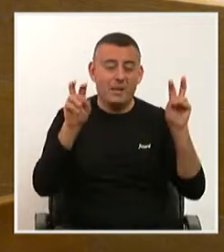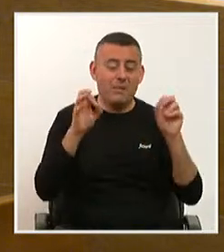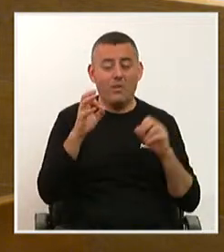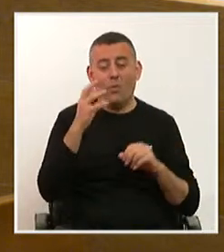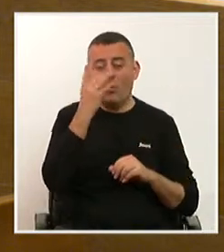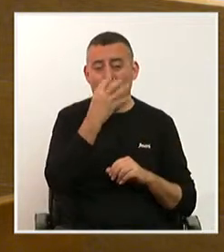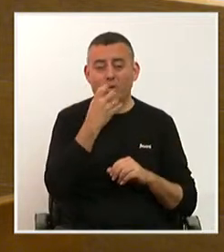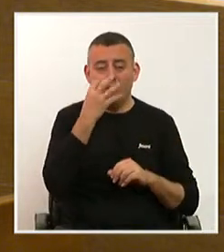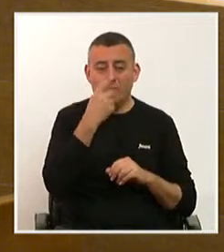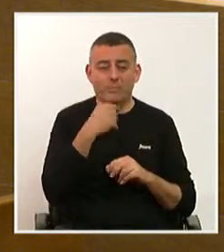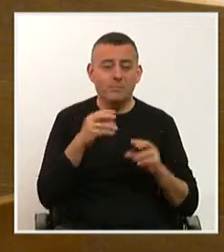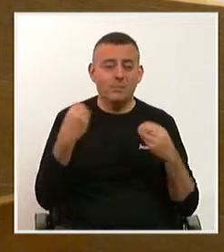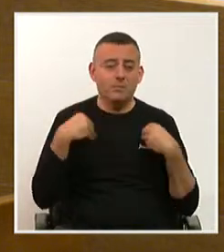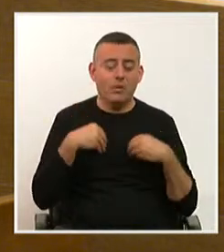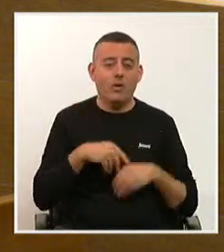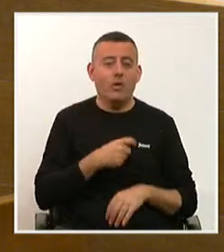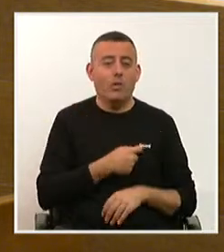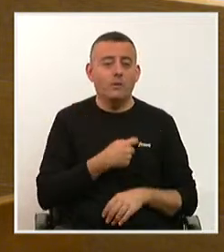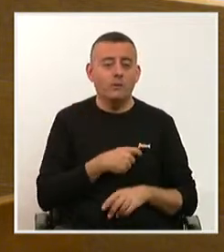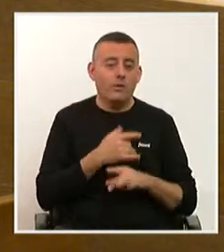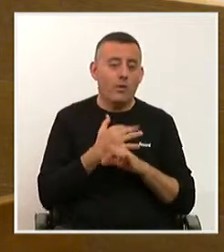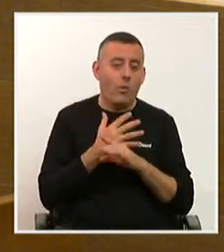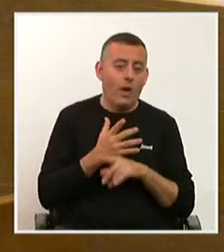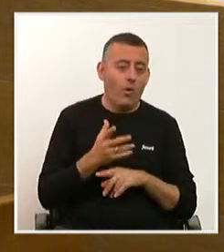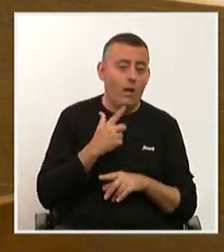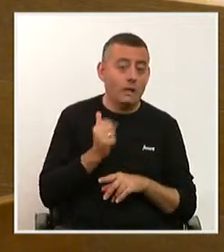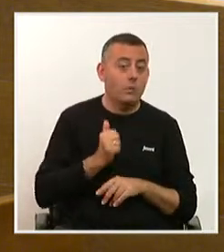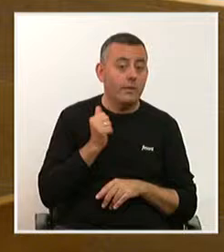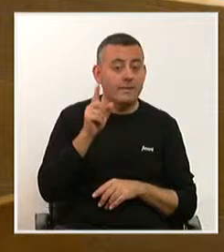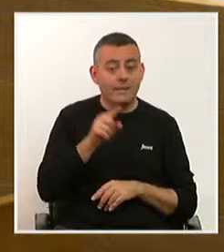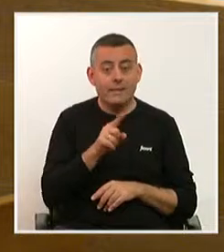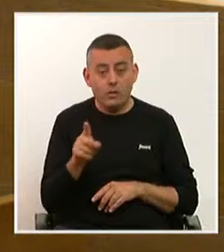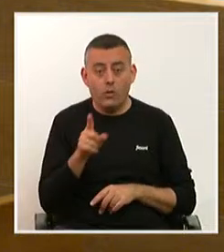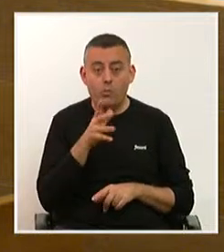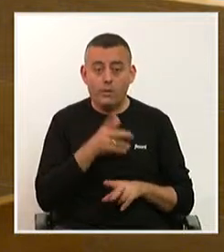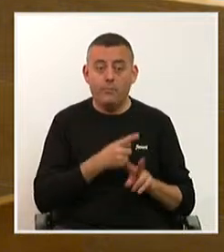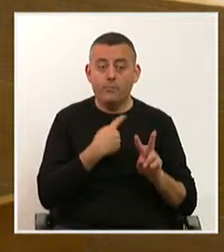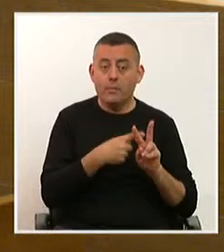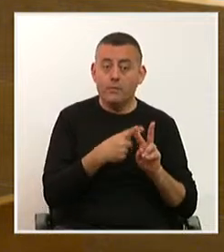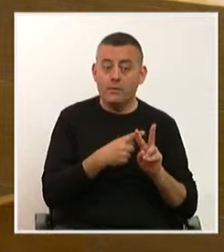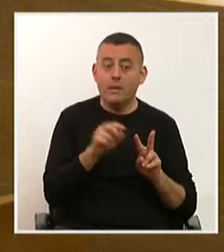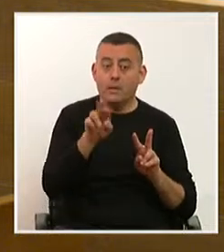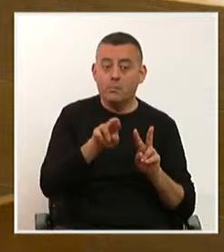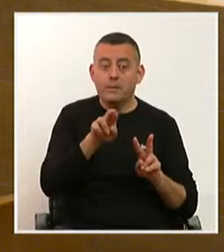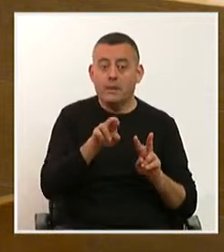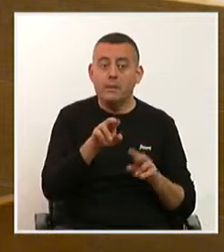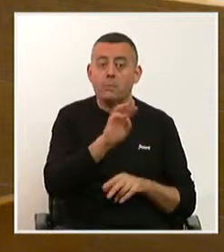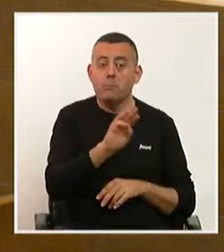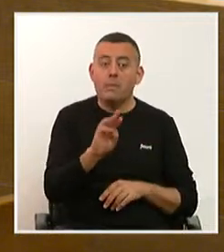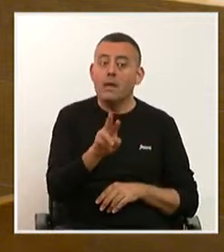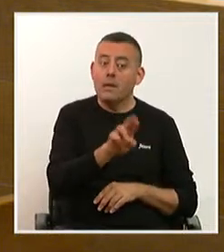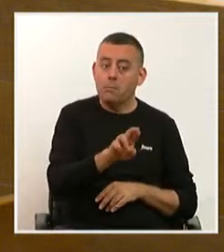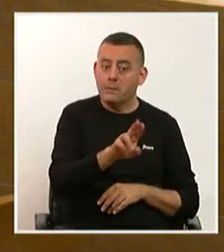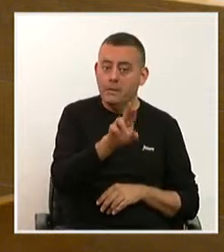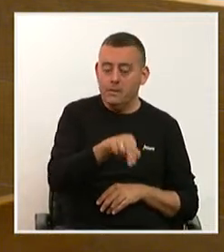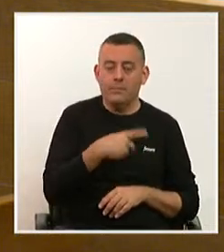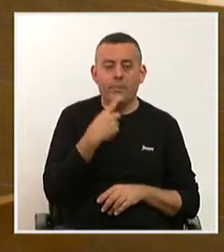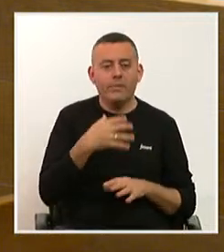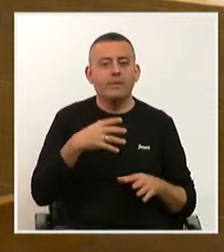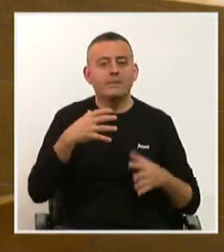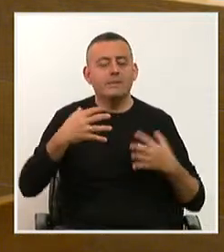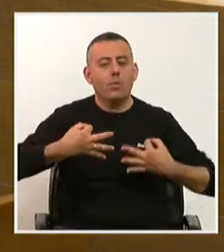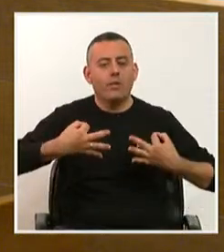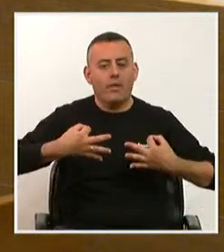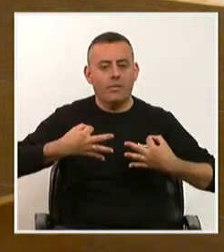empresas del juego y o casualidad o no eh vox repite y el partido popular también la cuestión de la seguridad jurídica y de la